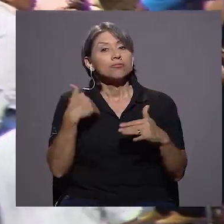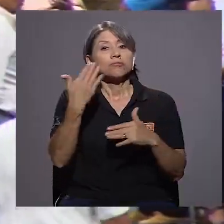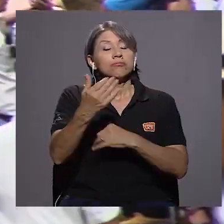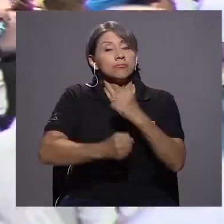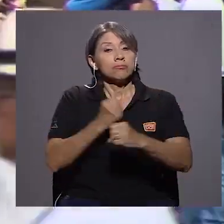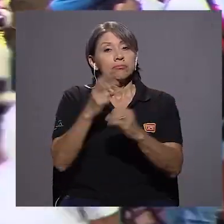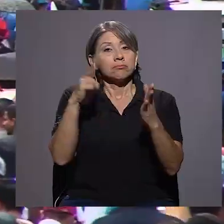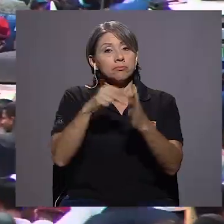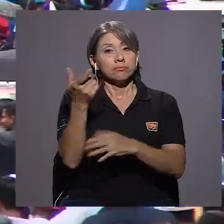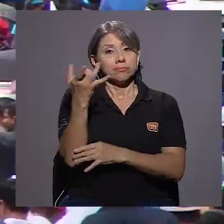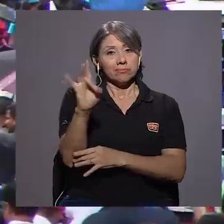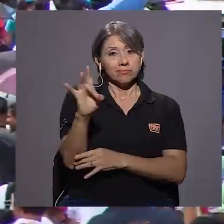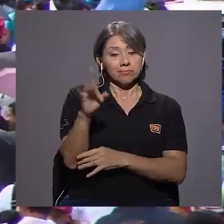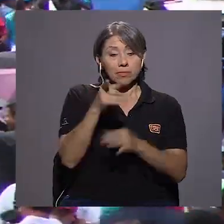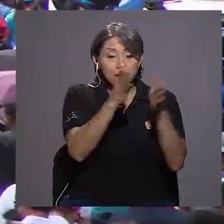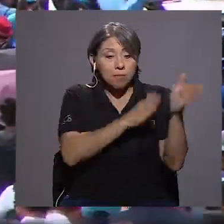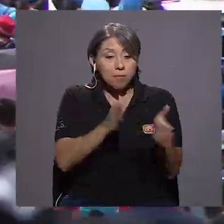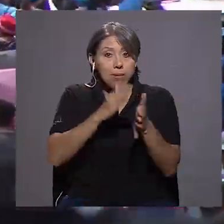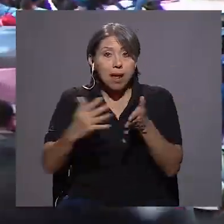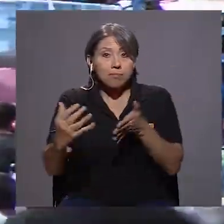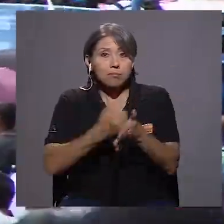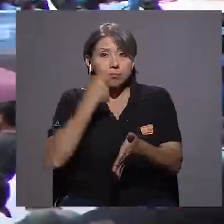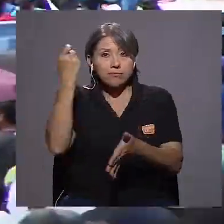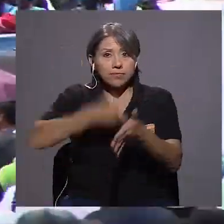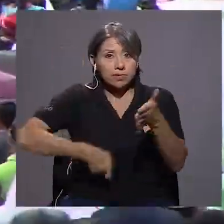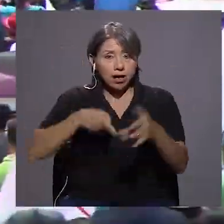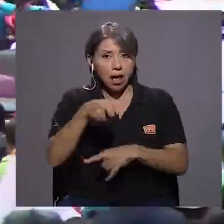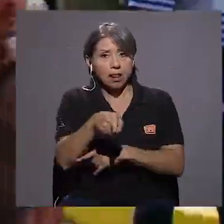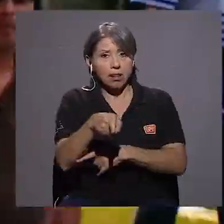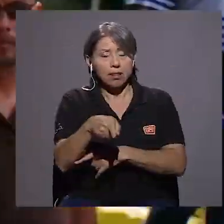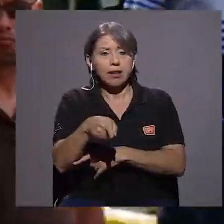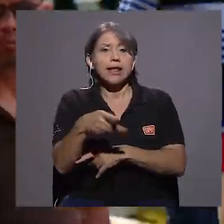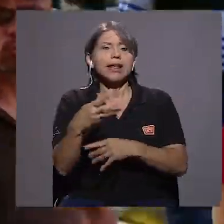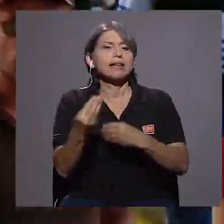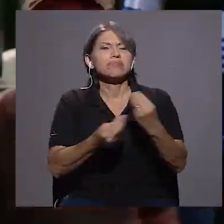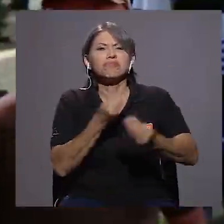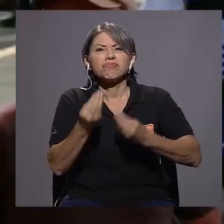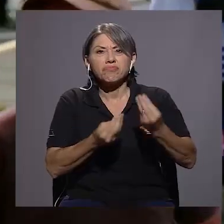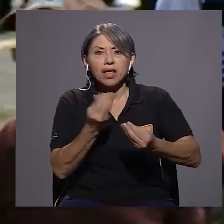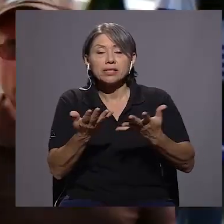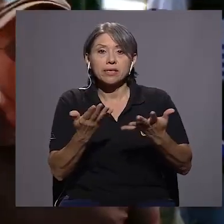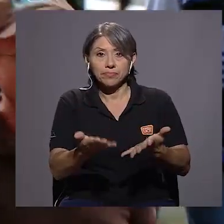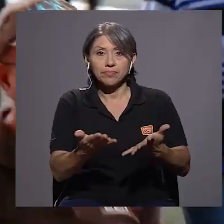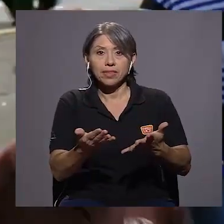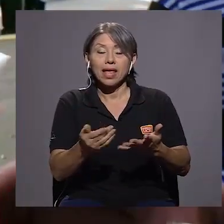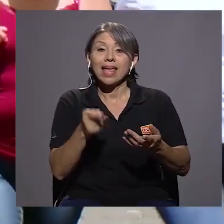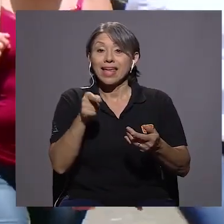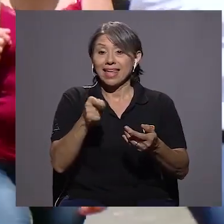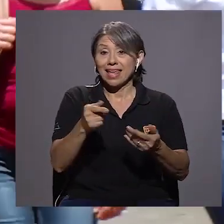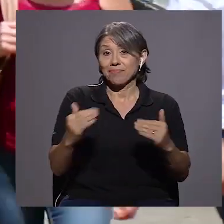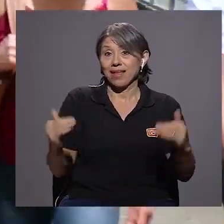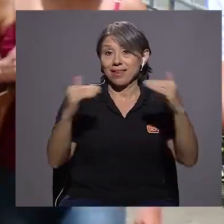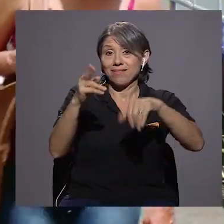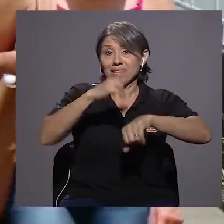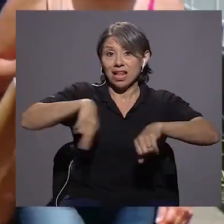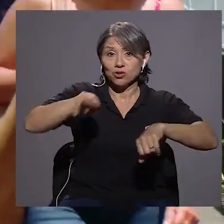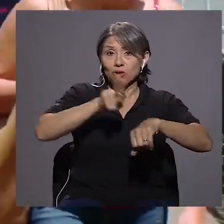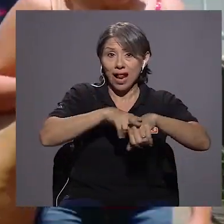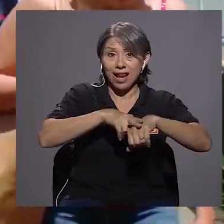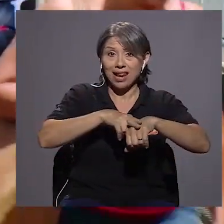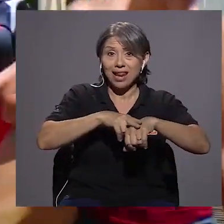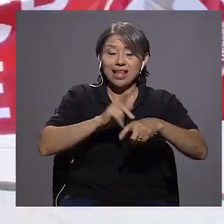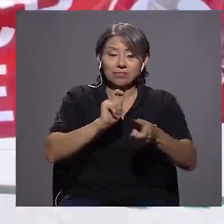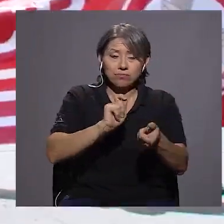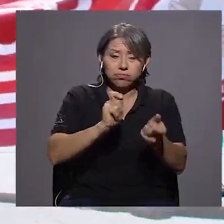Y luego vamos al 2018, en el cual este plan fiscal que les comentaba, básicamente lo que hace es pasarle el ajuste que hay a